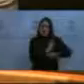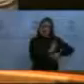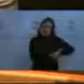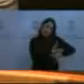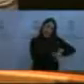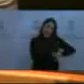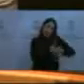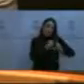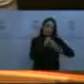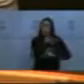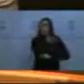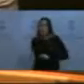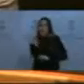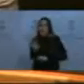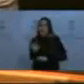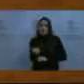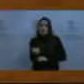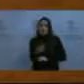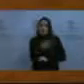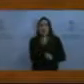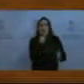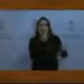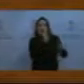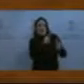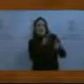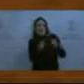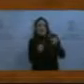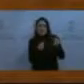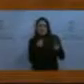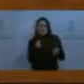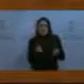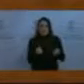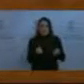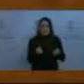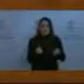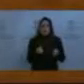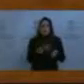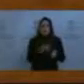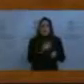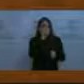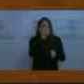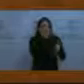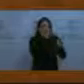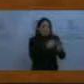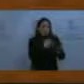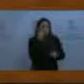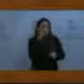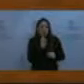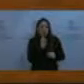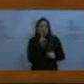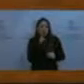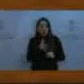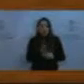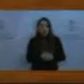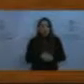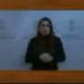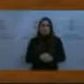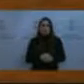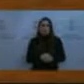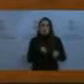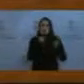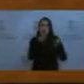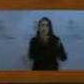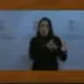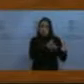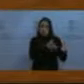otros grupos en la Cámara que por lo menos esto lo han visto con una cierta sensatez. Me sorprende que usted no lo vea. Y le voy a decir más. Yo le confieso, y se